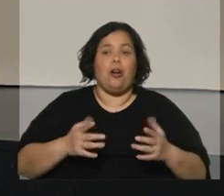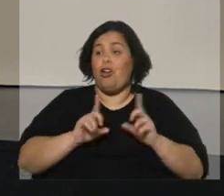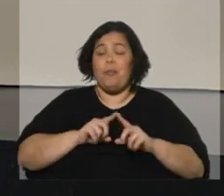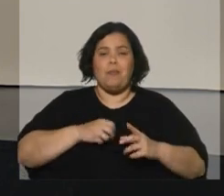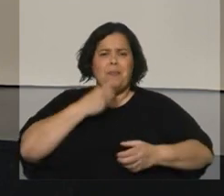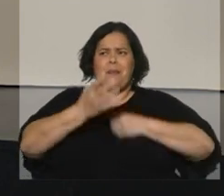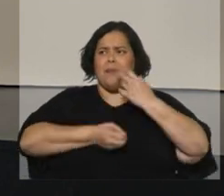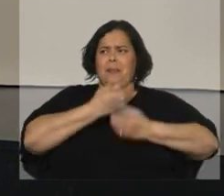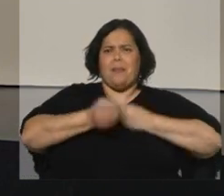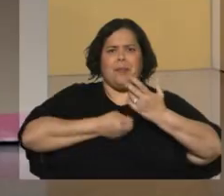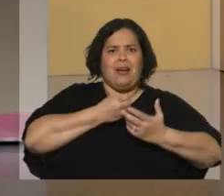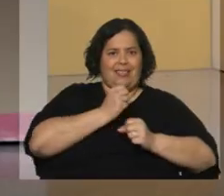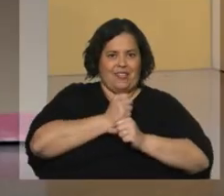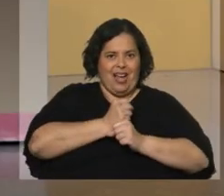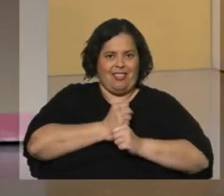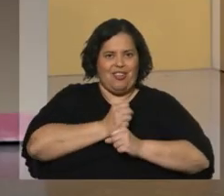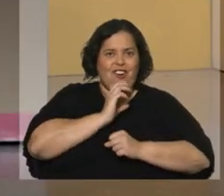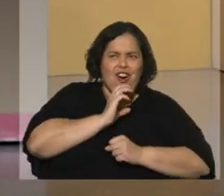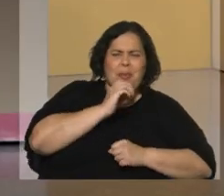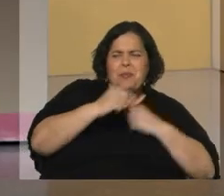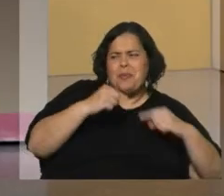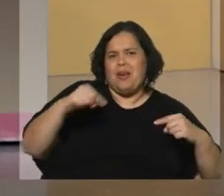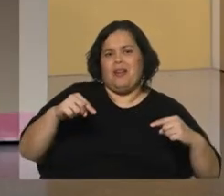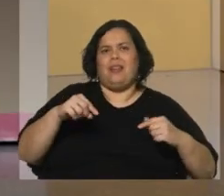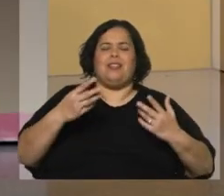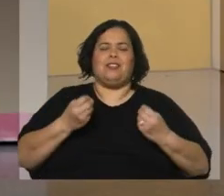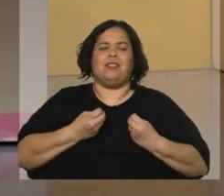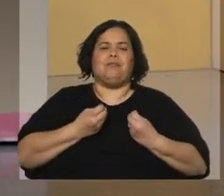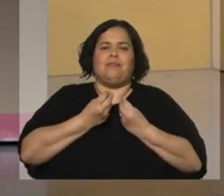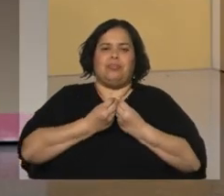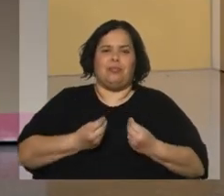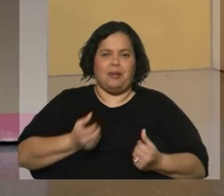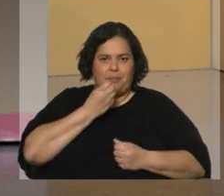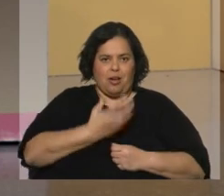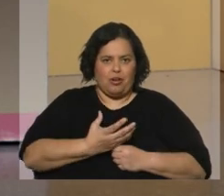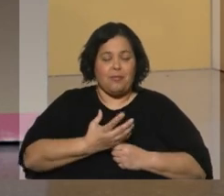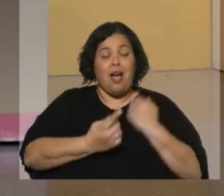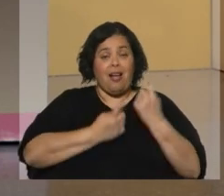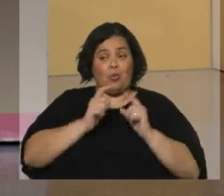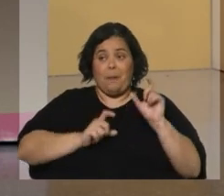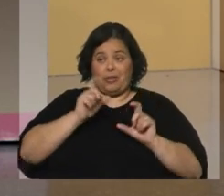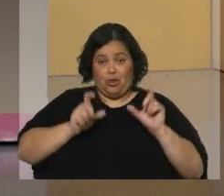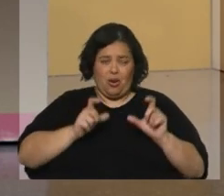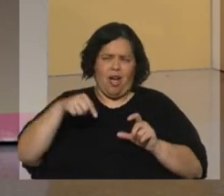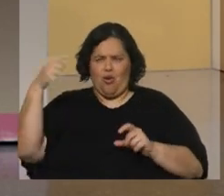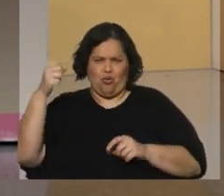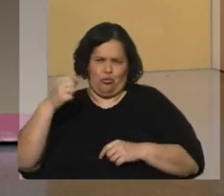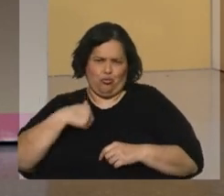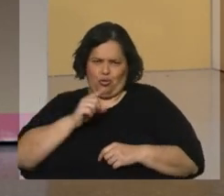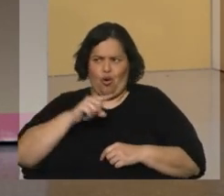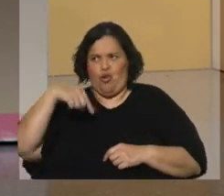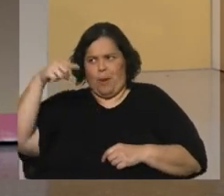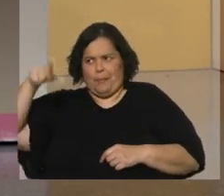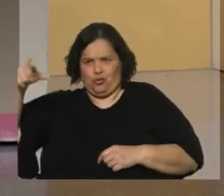Sí y a veces a veces grandes lo he escuchado no lo no lo digo yo lo he escuchado a artistas que